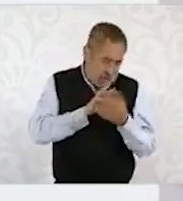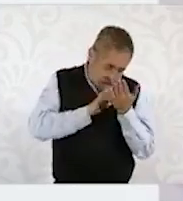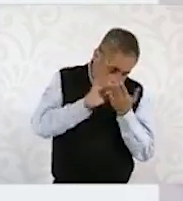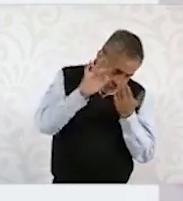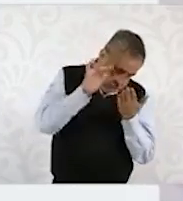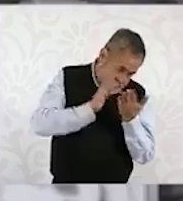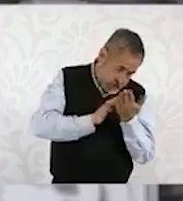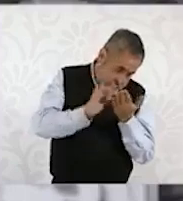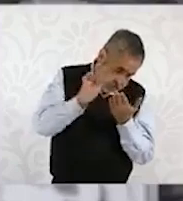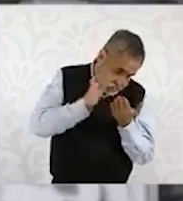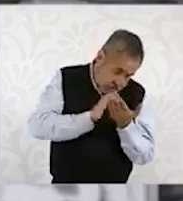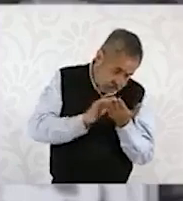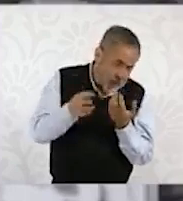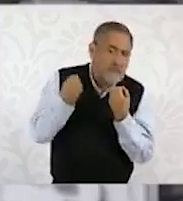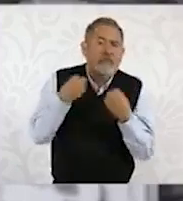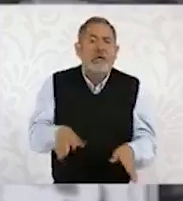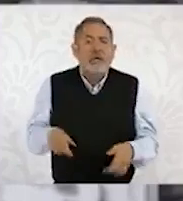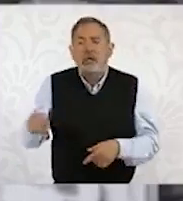el futuro de México.